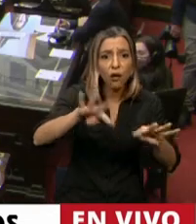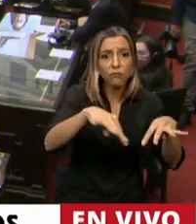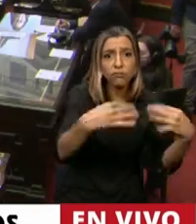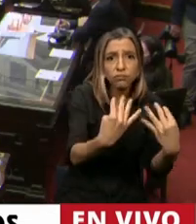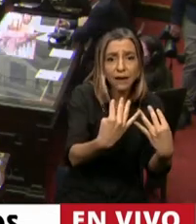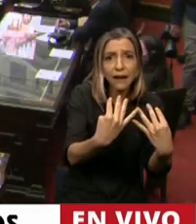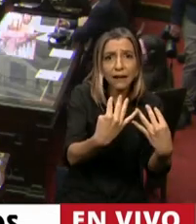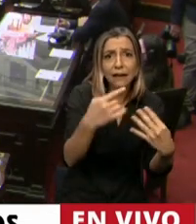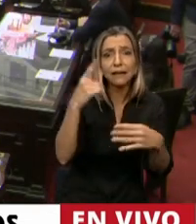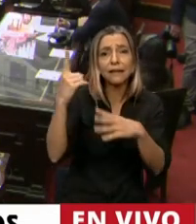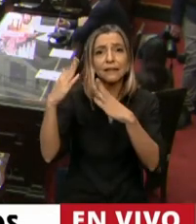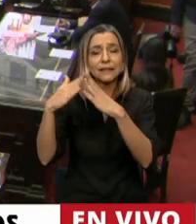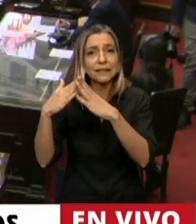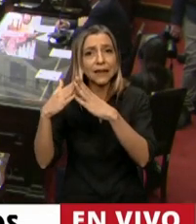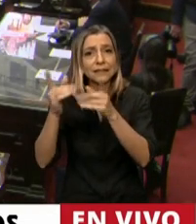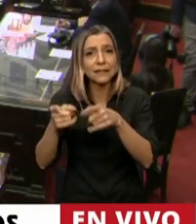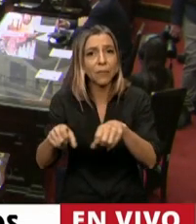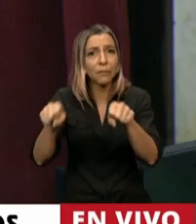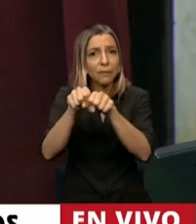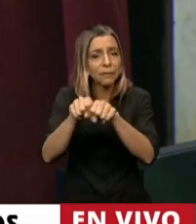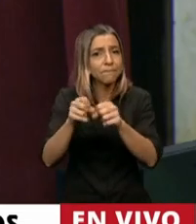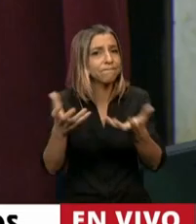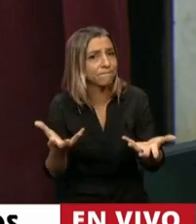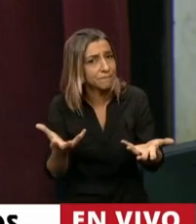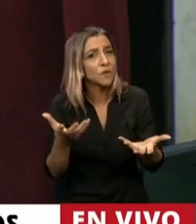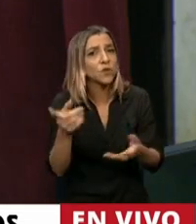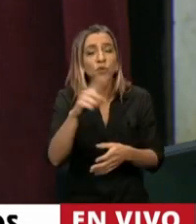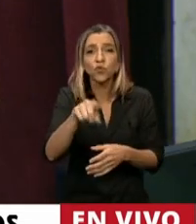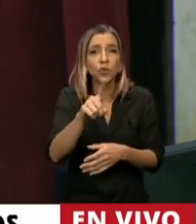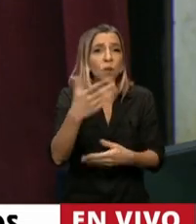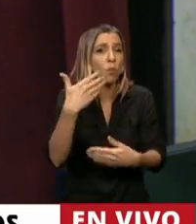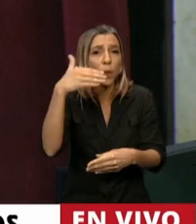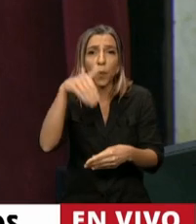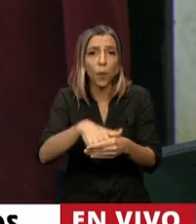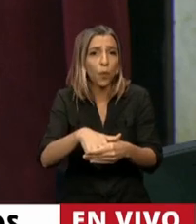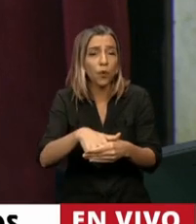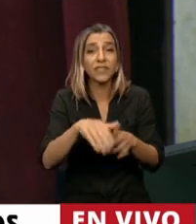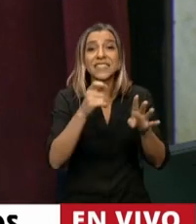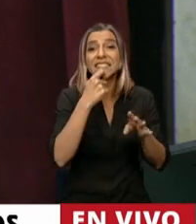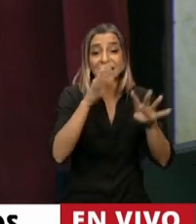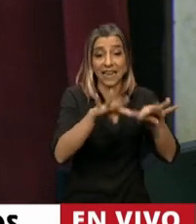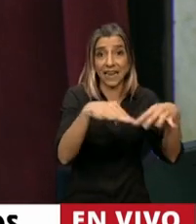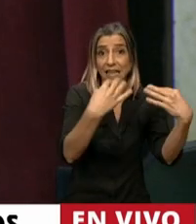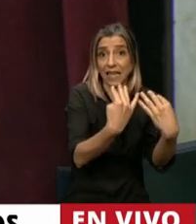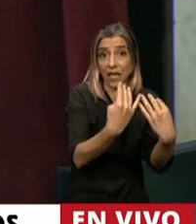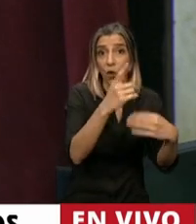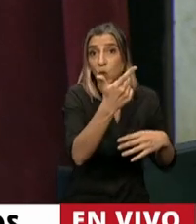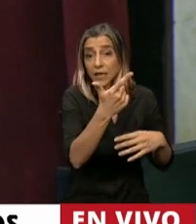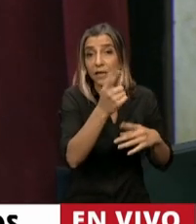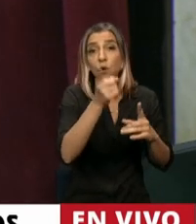Y entonces hay que recordarles que con el VPN pueden votar aunque no estén adentro del recinto.